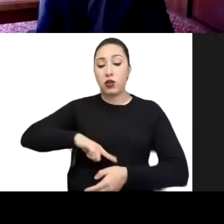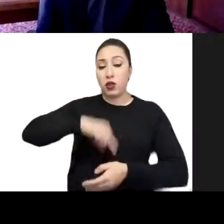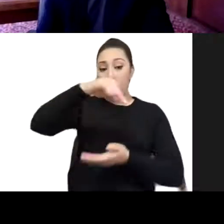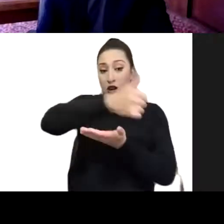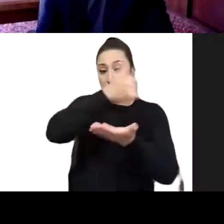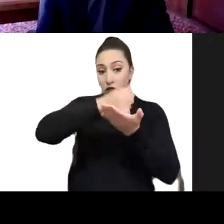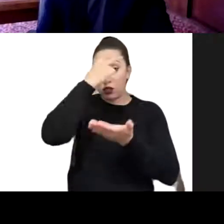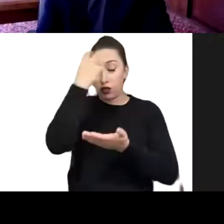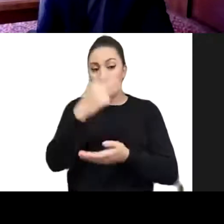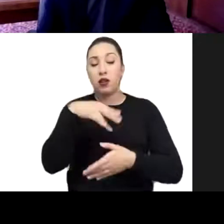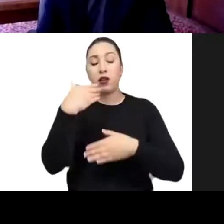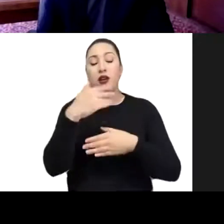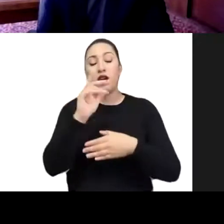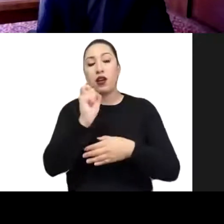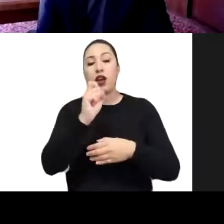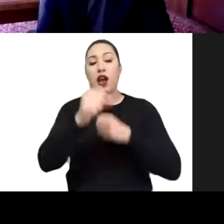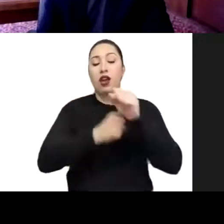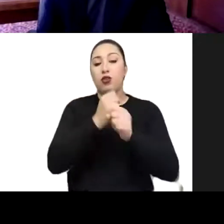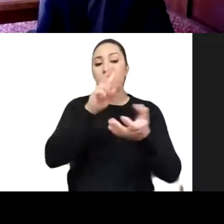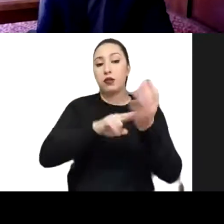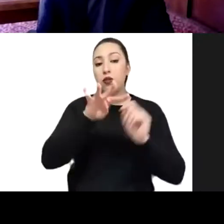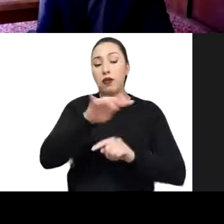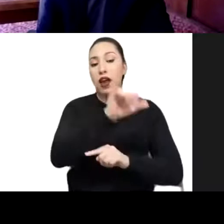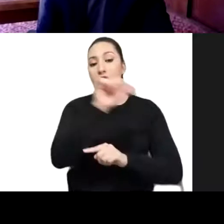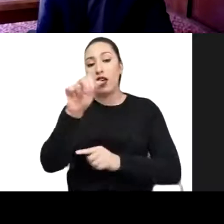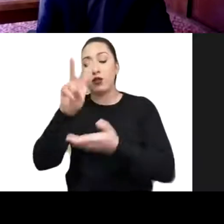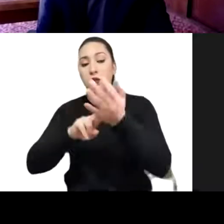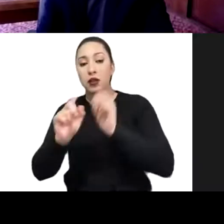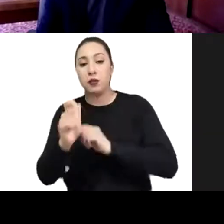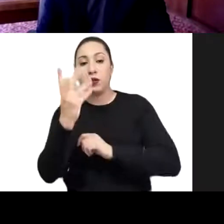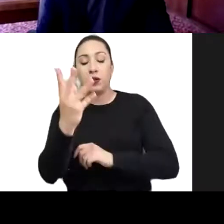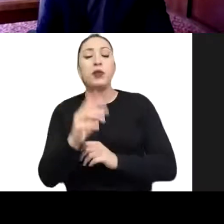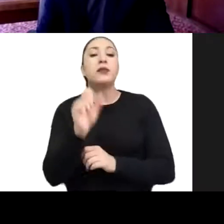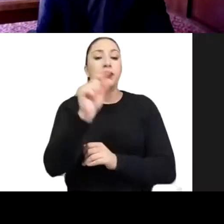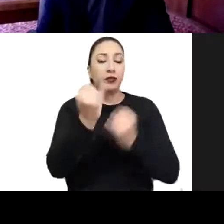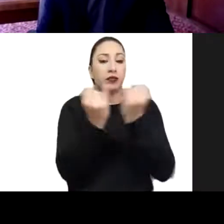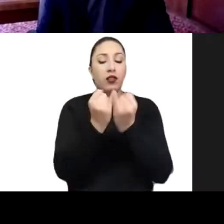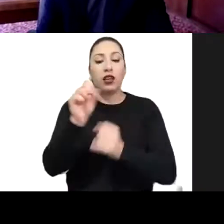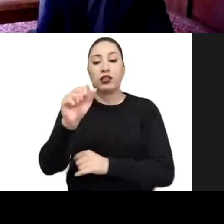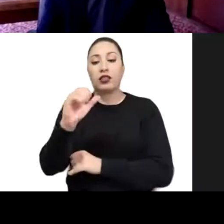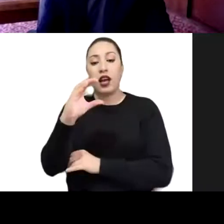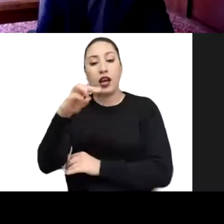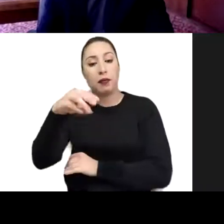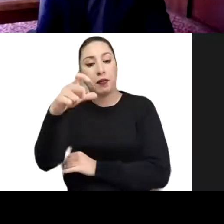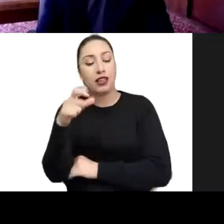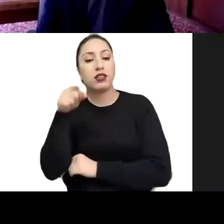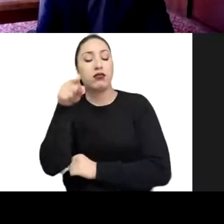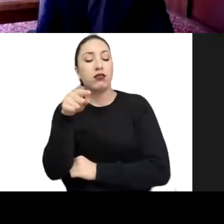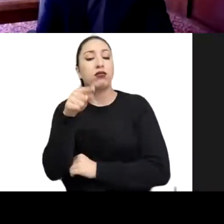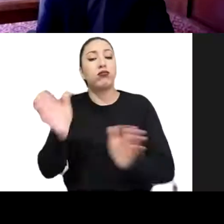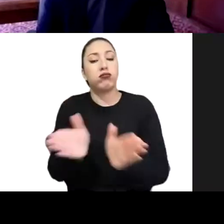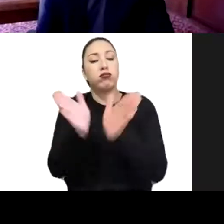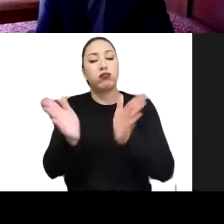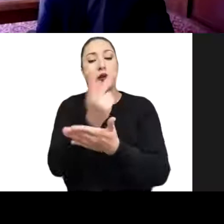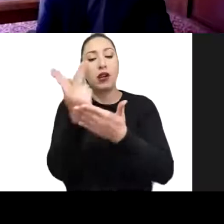programa de gobierno 2019-2024. Y por otro lado, autoridades como el SACMEX están impulsando programas como el Programa Integral de la